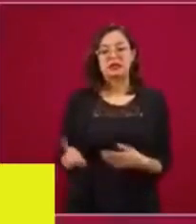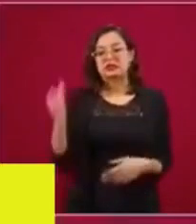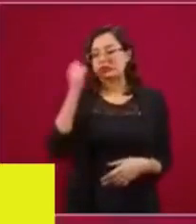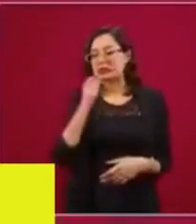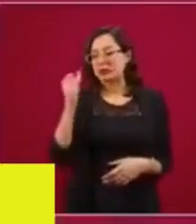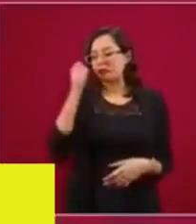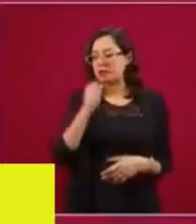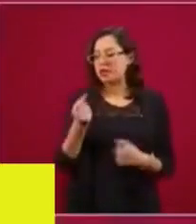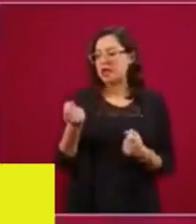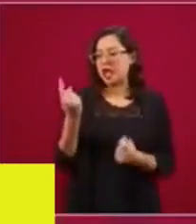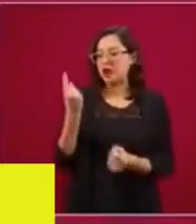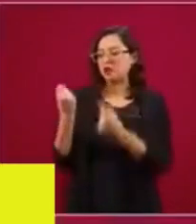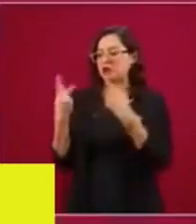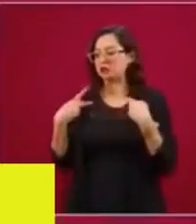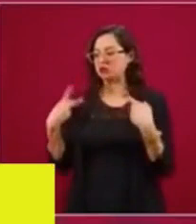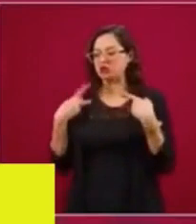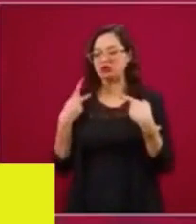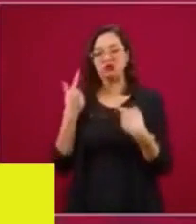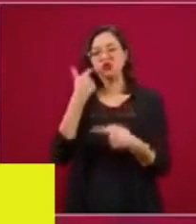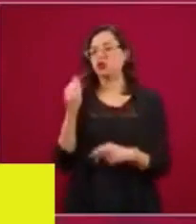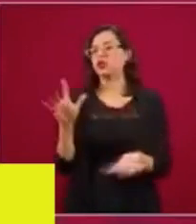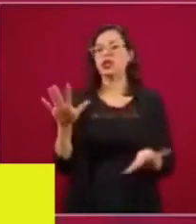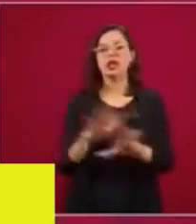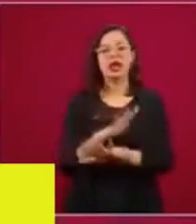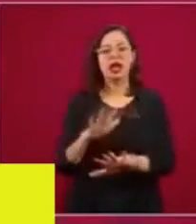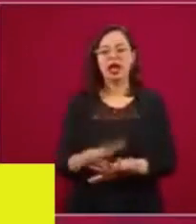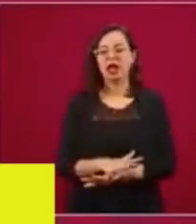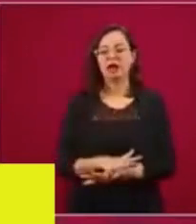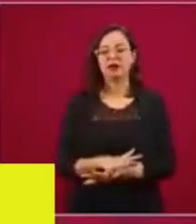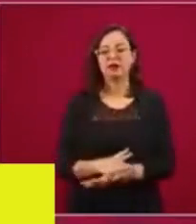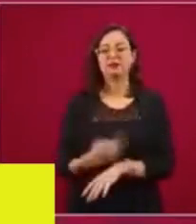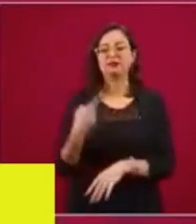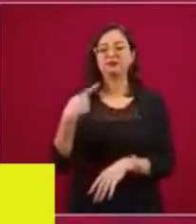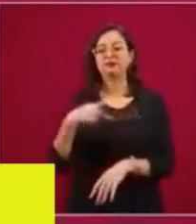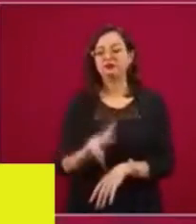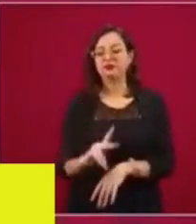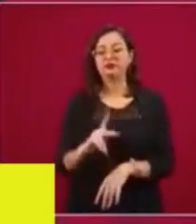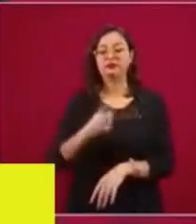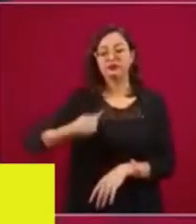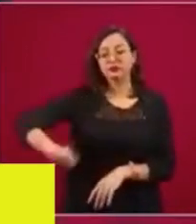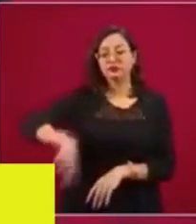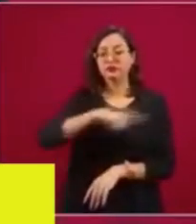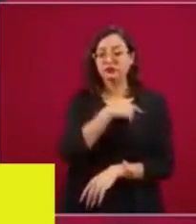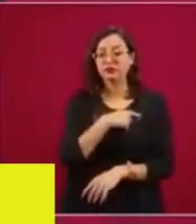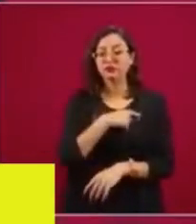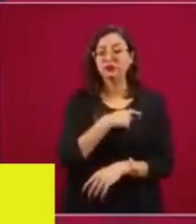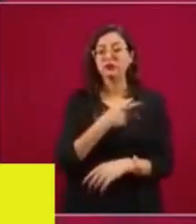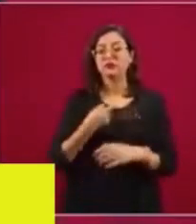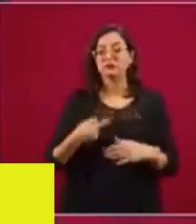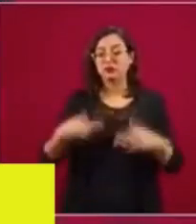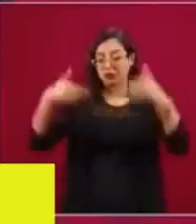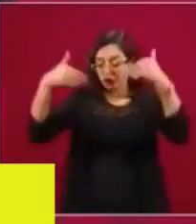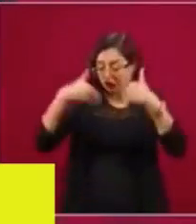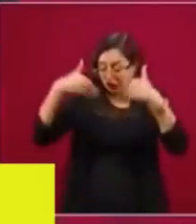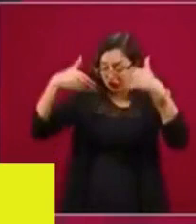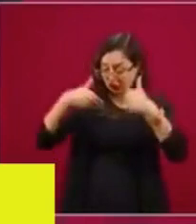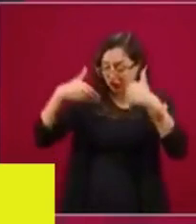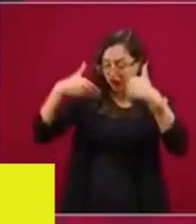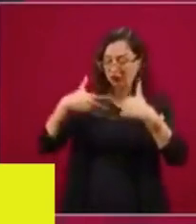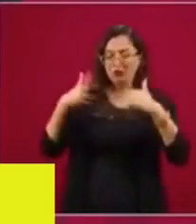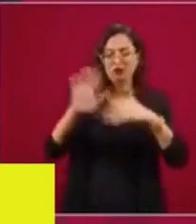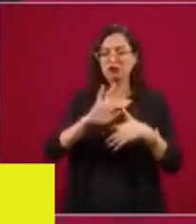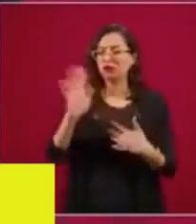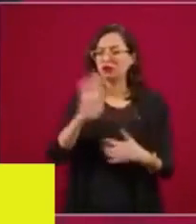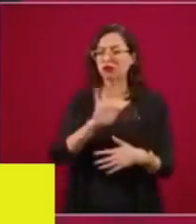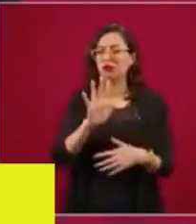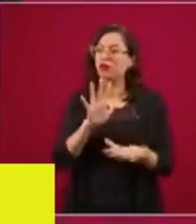resistencias a todos estos cambios, pero no debemos ensimismarnos. Nosotros somos siervos de la